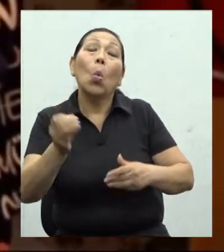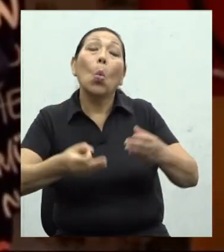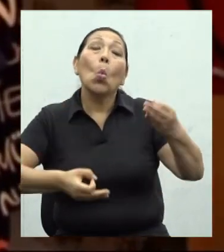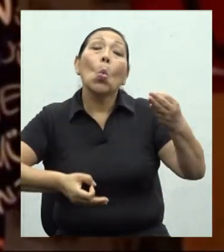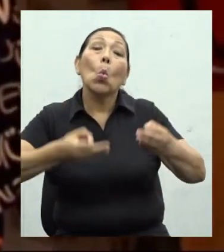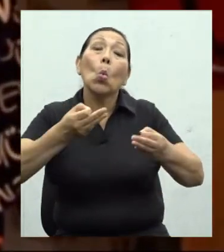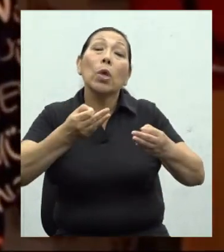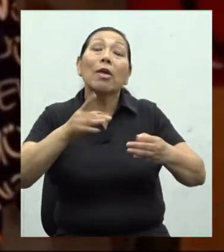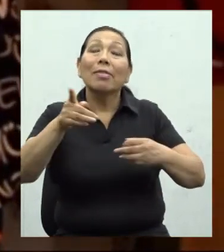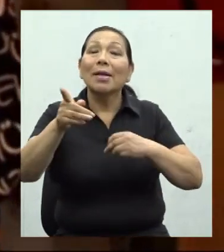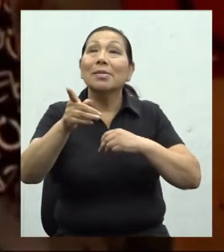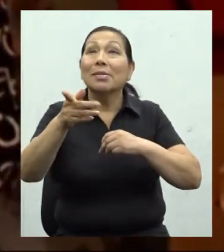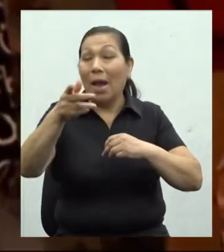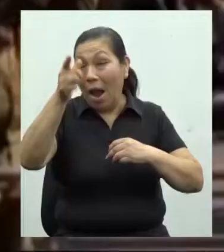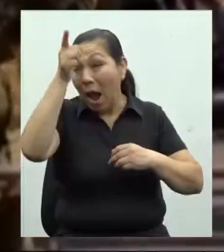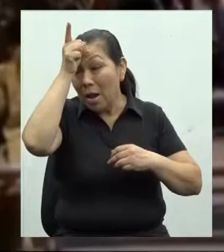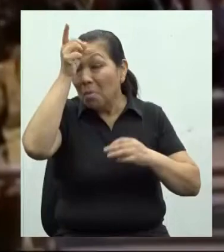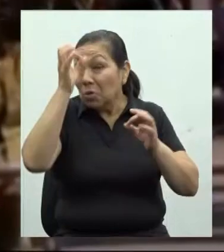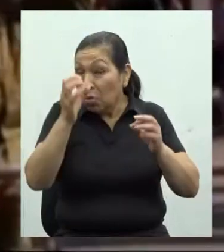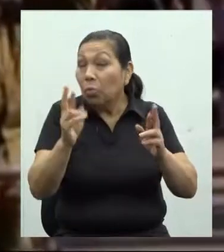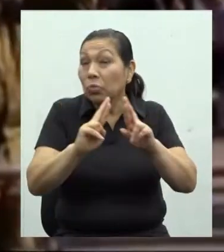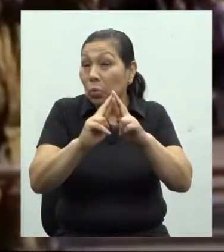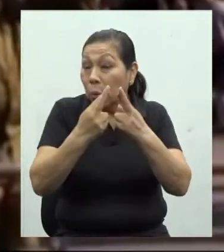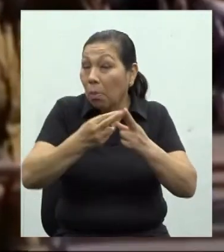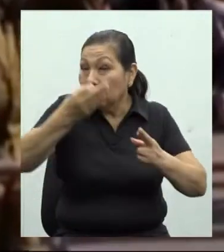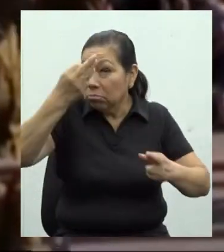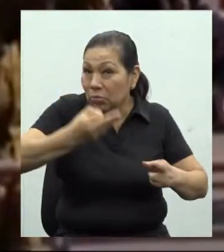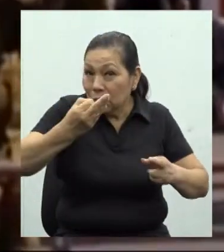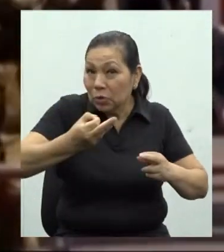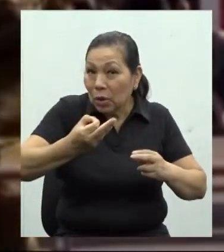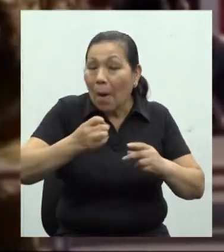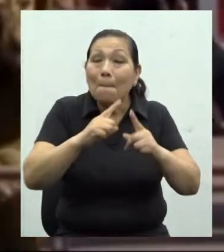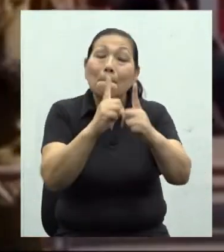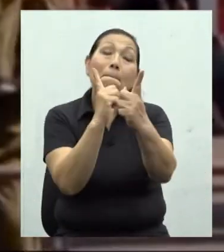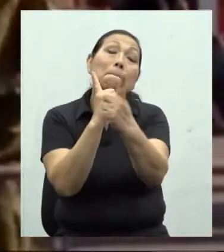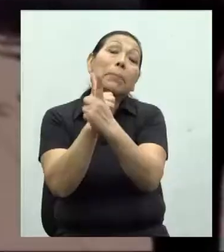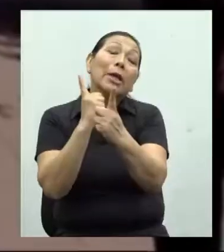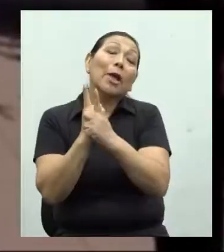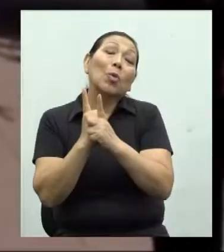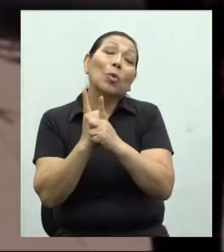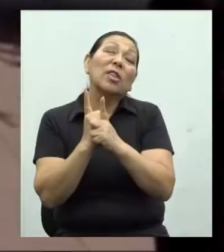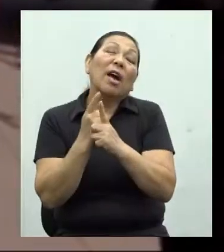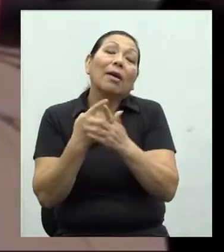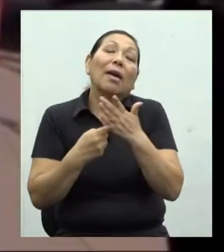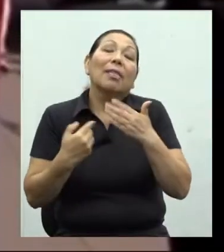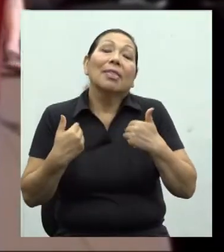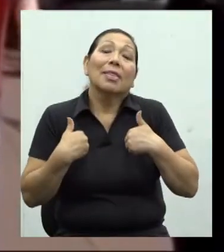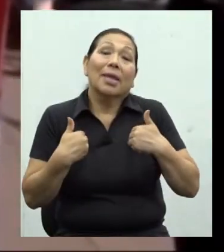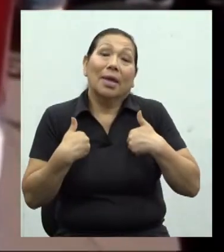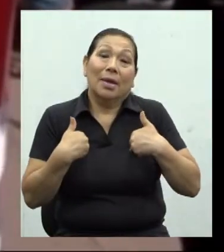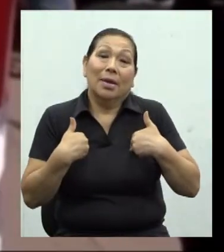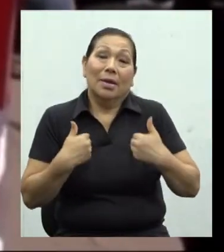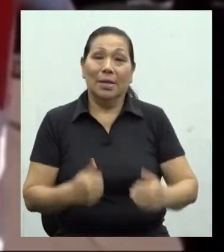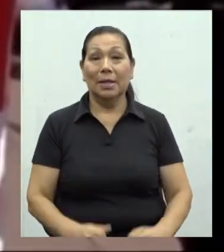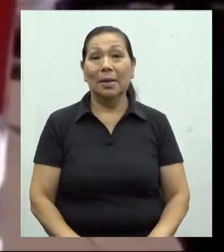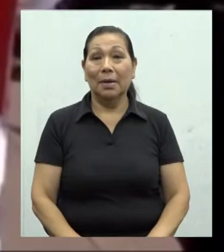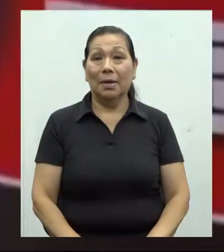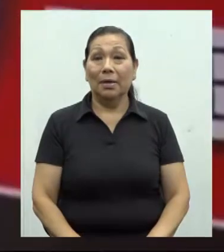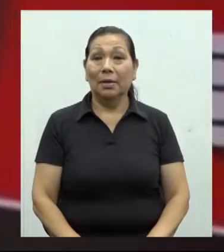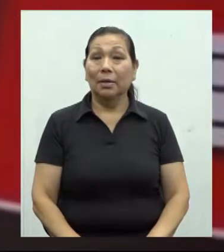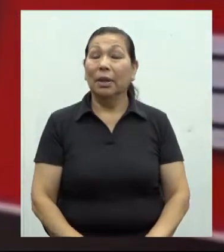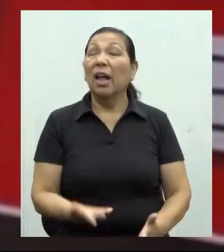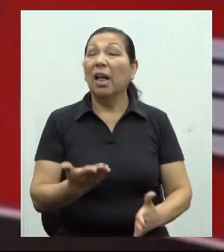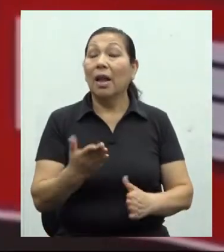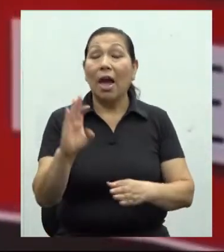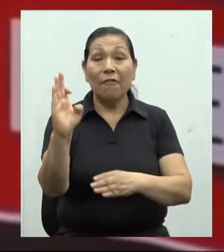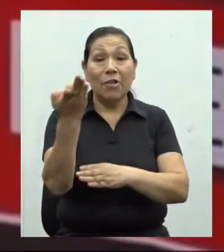judicial germana si sería legal la convocatoria de una consulta de autodeterminación. En la